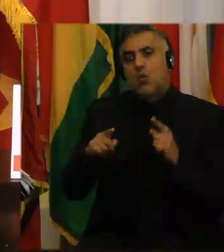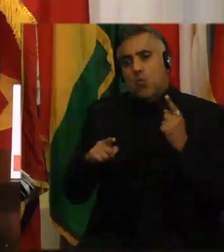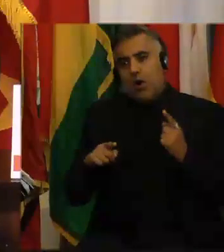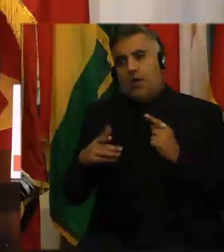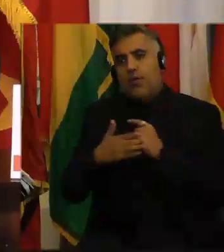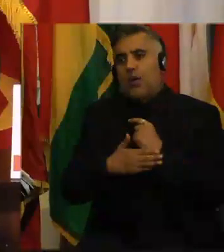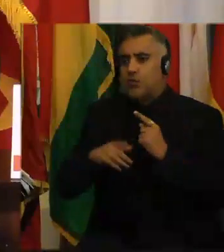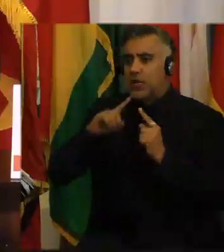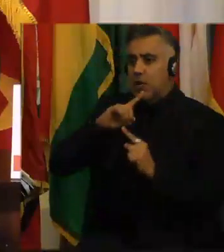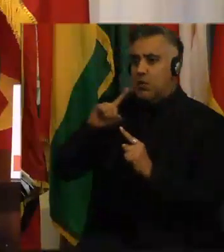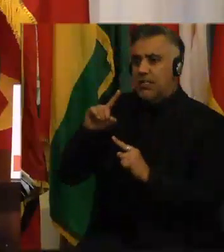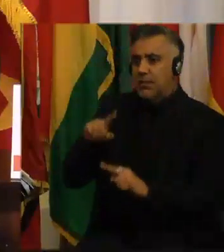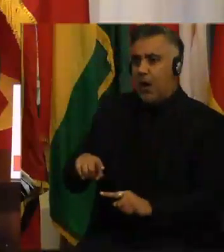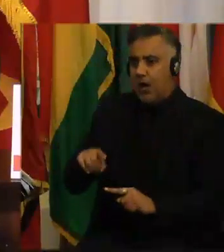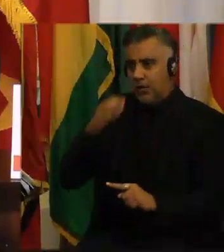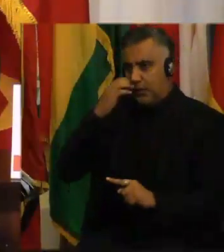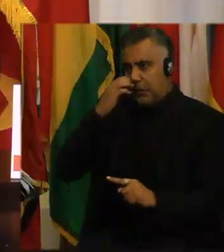responden